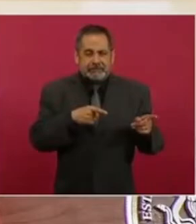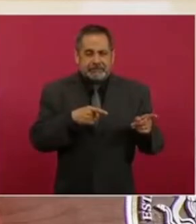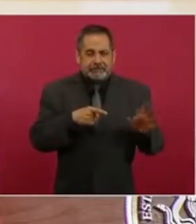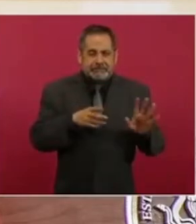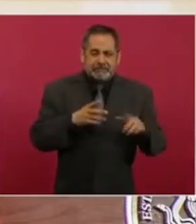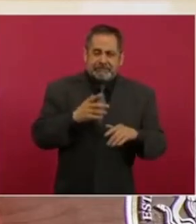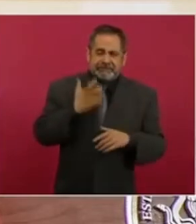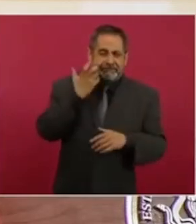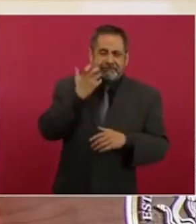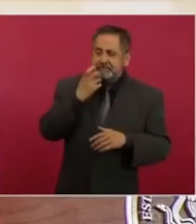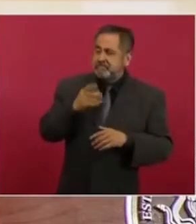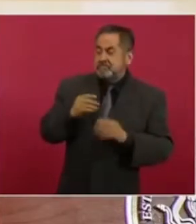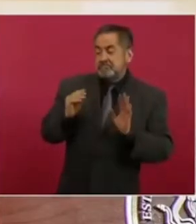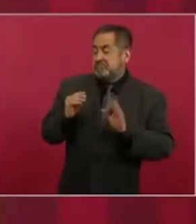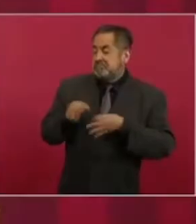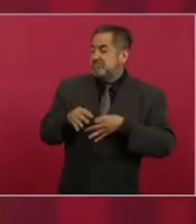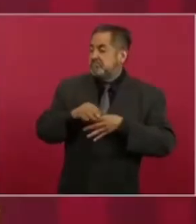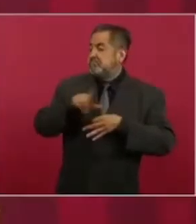huizacheros,